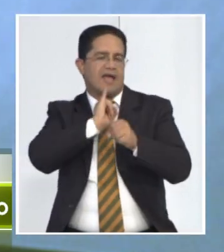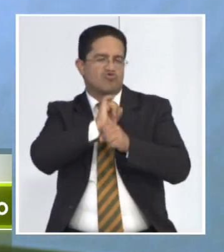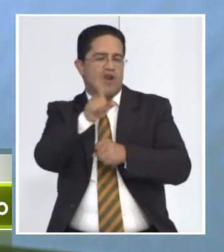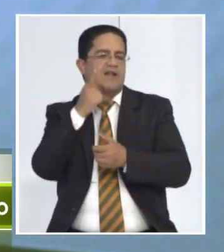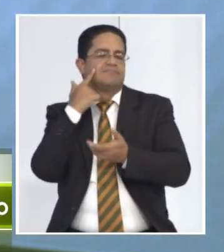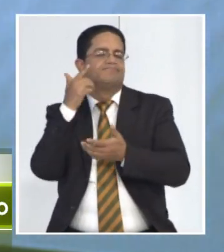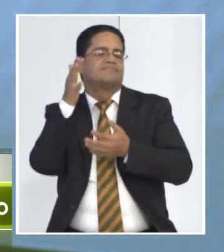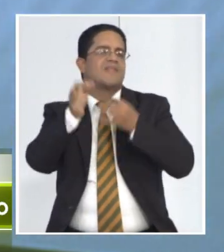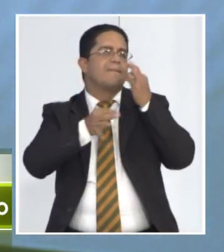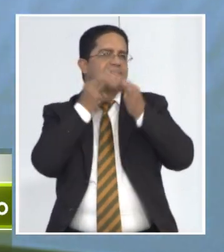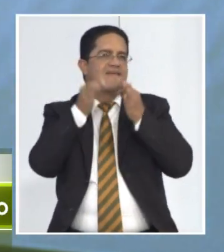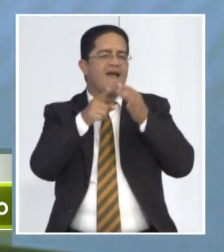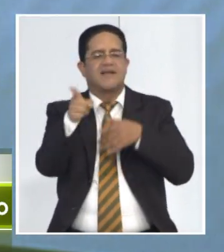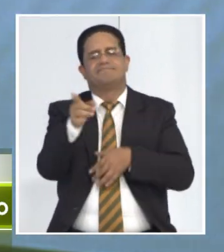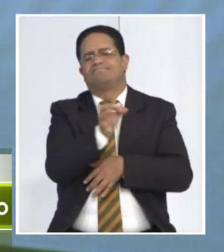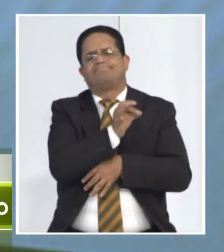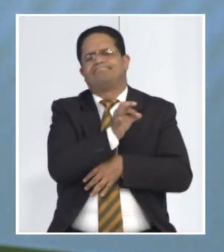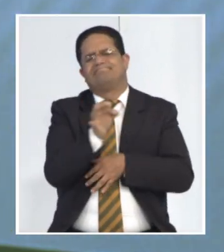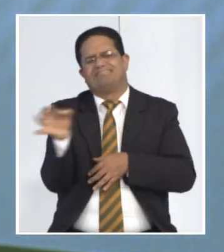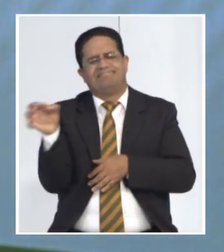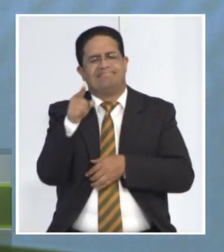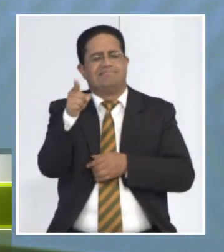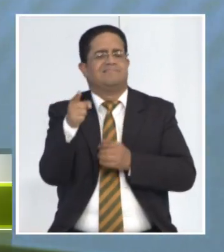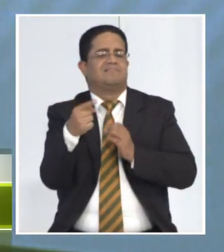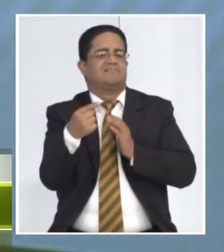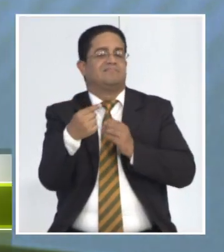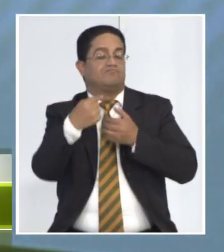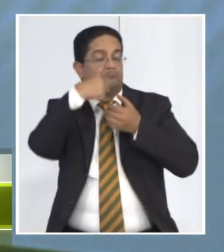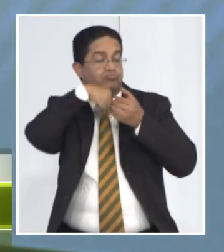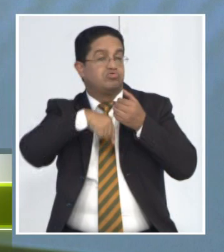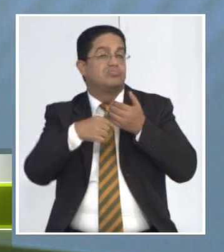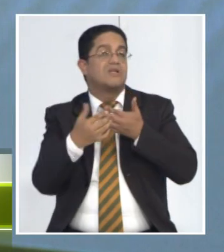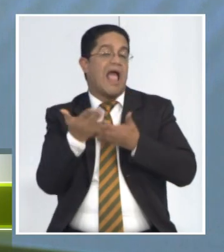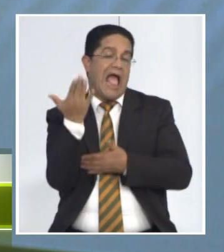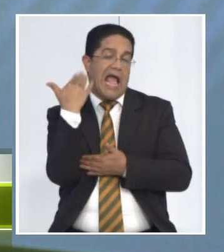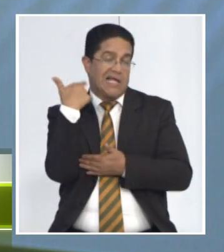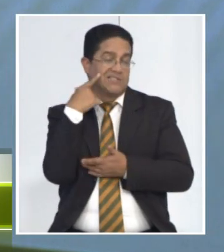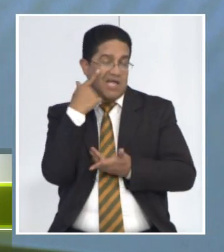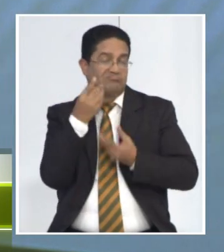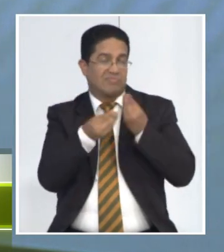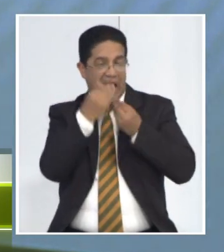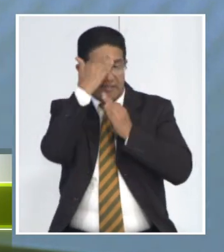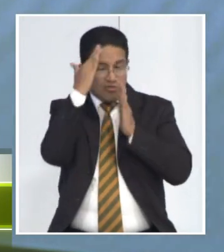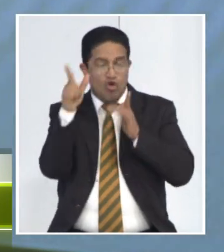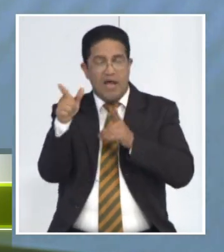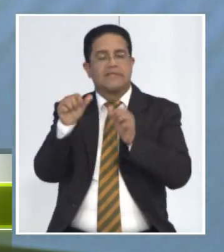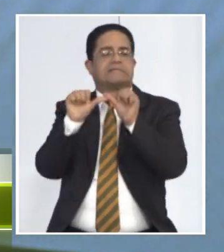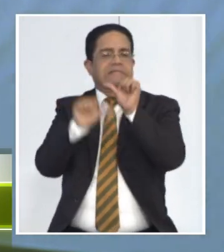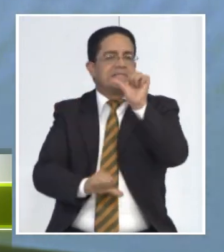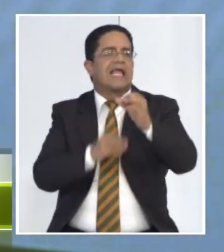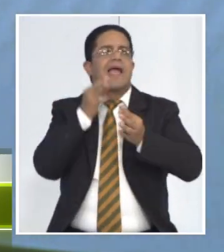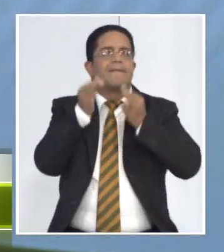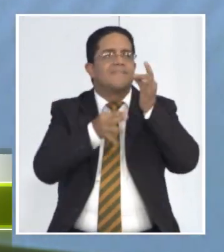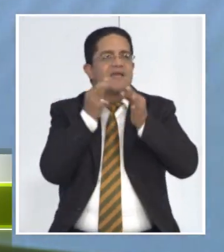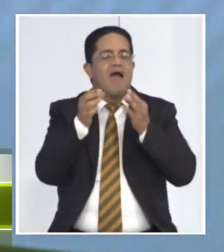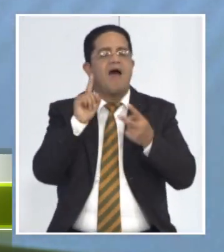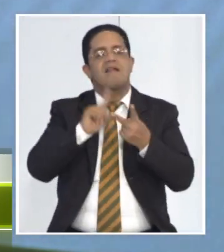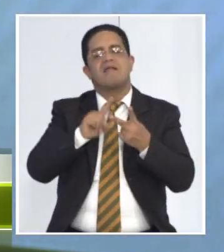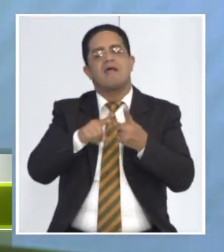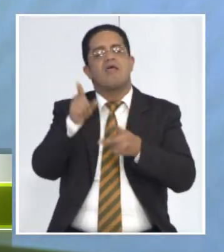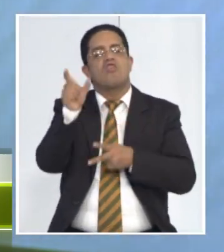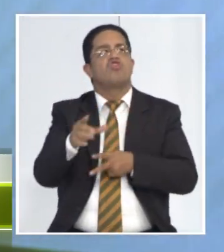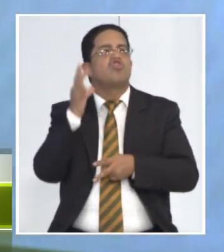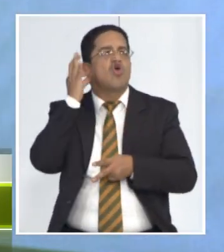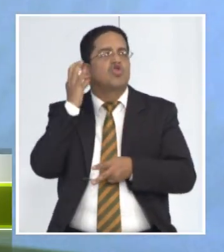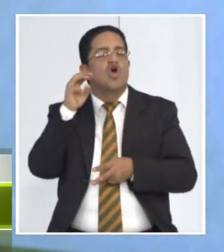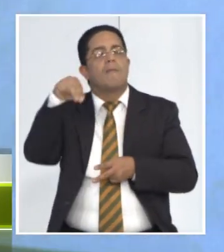Digestiva, un fantástico cirujano endoscopista que hace muchísimo ultrasonido endoscópico y que nos va a hablar de este tipo de cosas. Tenemos a la doctora